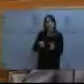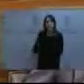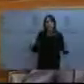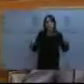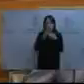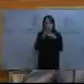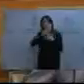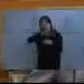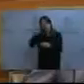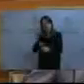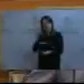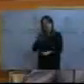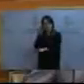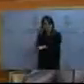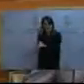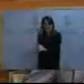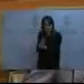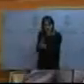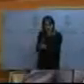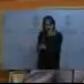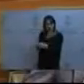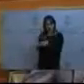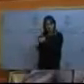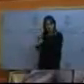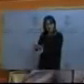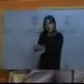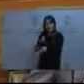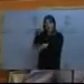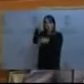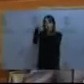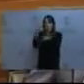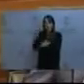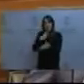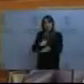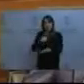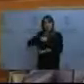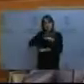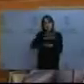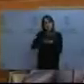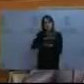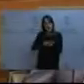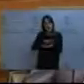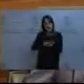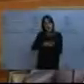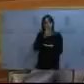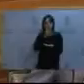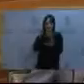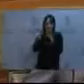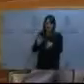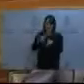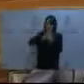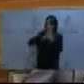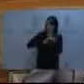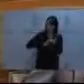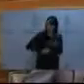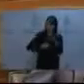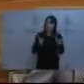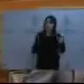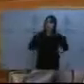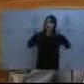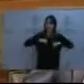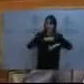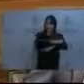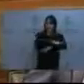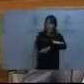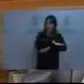a la Cámara, nos decía que estuviéramos tranquilos, que eso ya estaba recogido en el pacto de gobierno, en el pacto de investidura con Izquierda